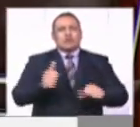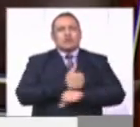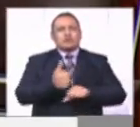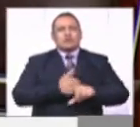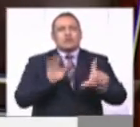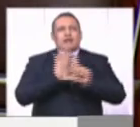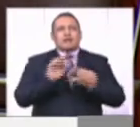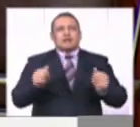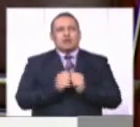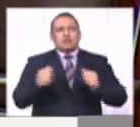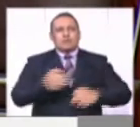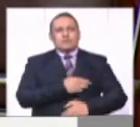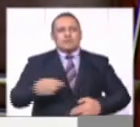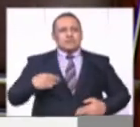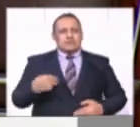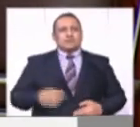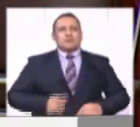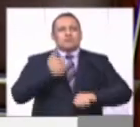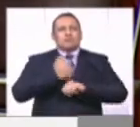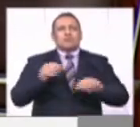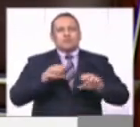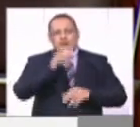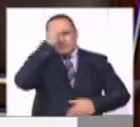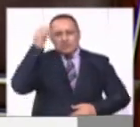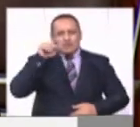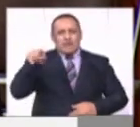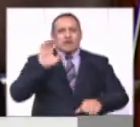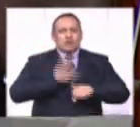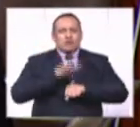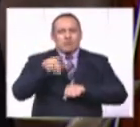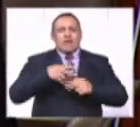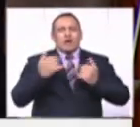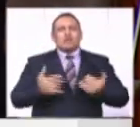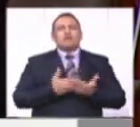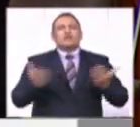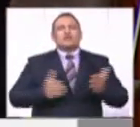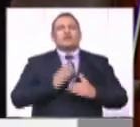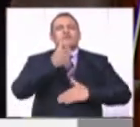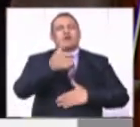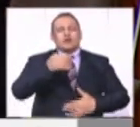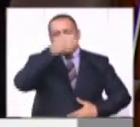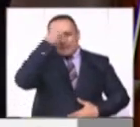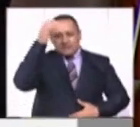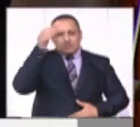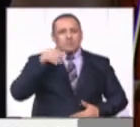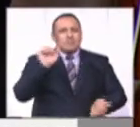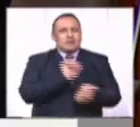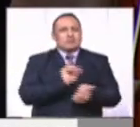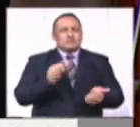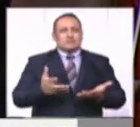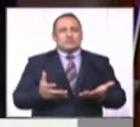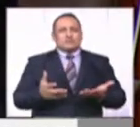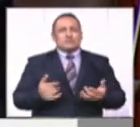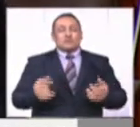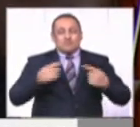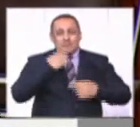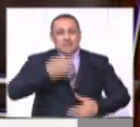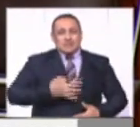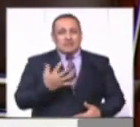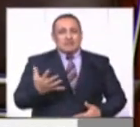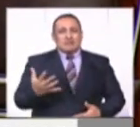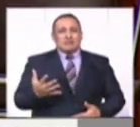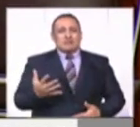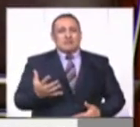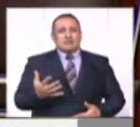jurídico del presidente Castillo bueno él es pues el causante A dónde lleva al Señor al Señor Castillo No es